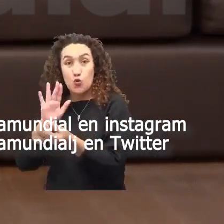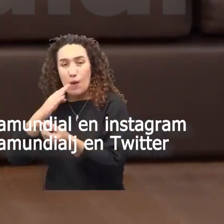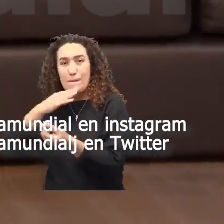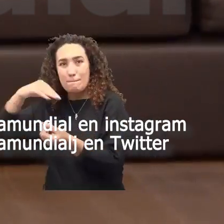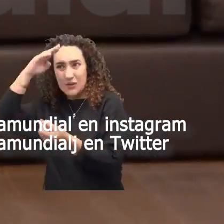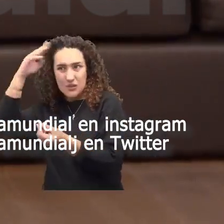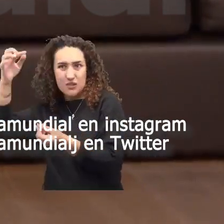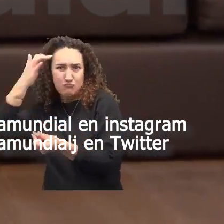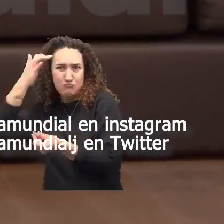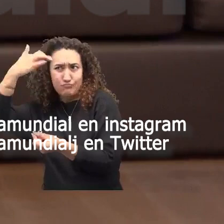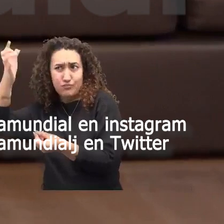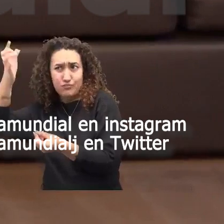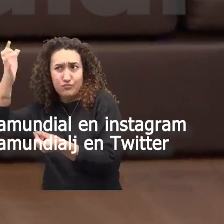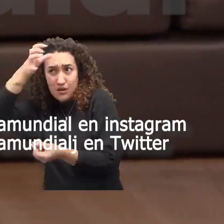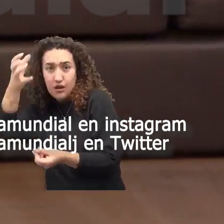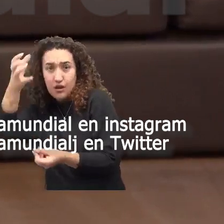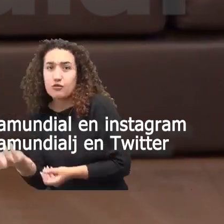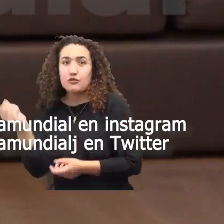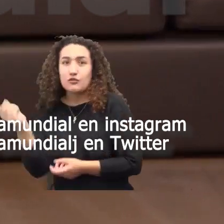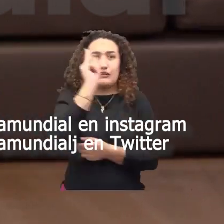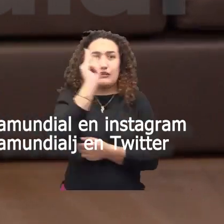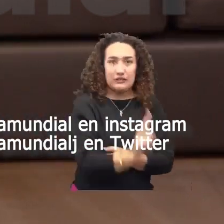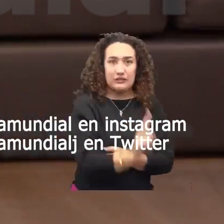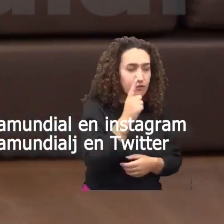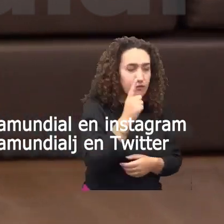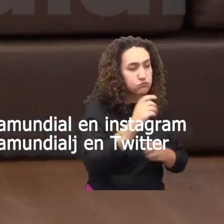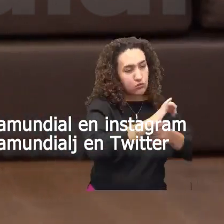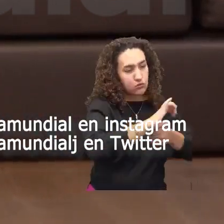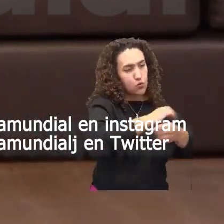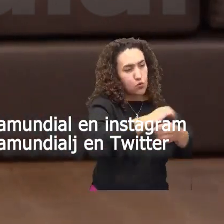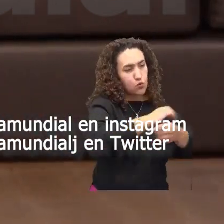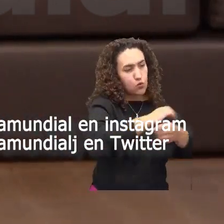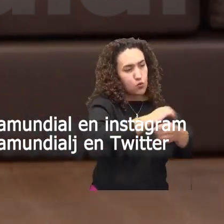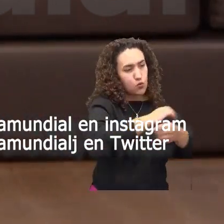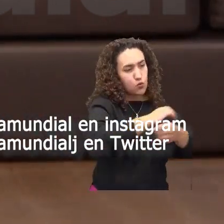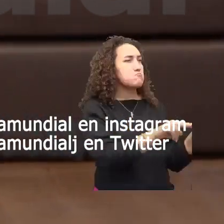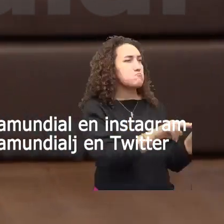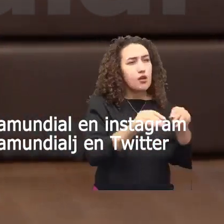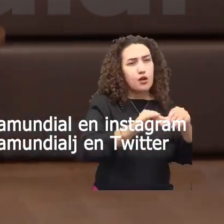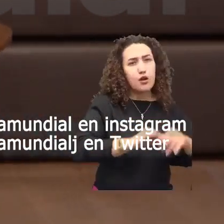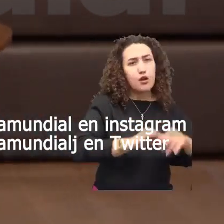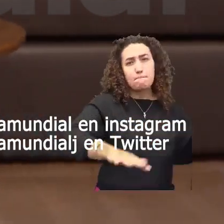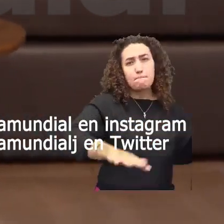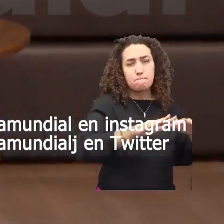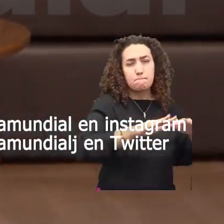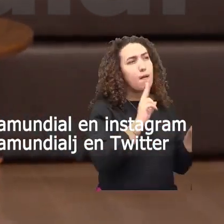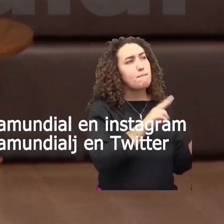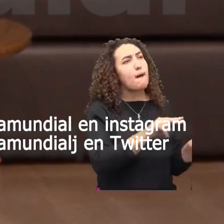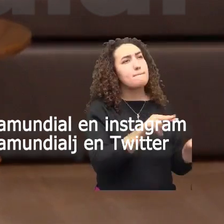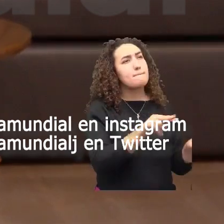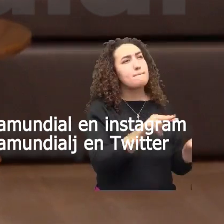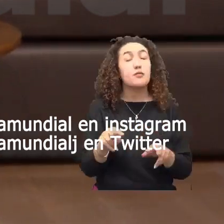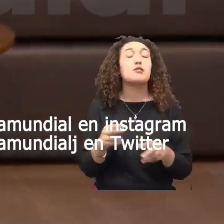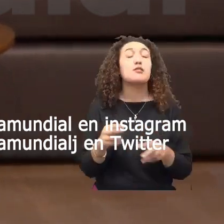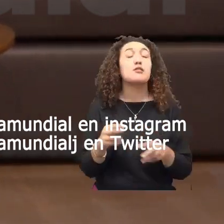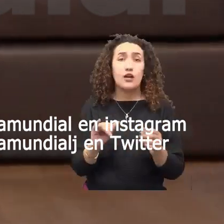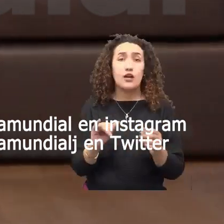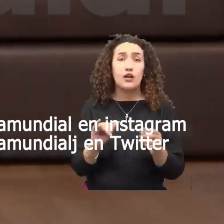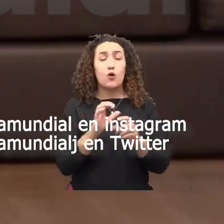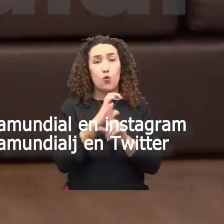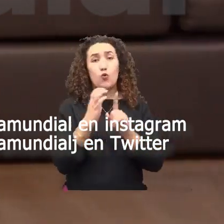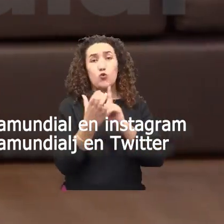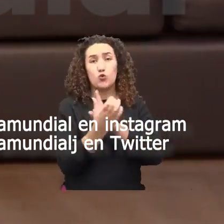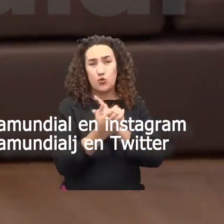y conjuntamente diseñaron un plan de acción. Ya hemos socializado la cultura regio con empresas, con